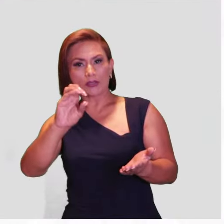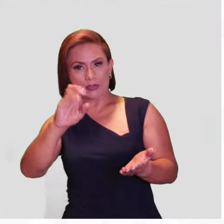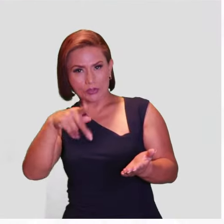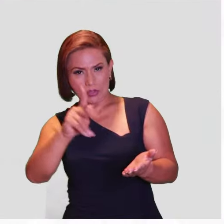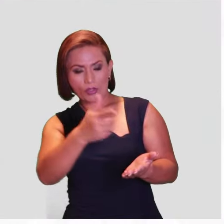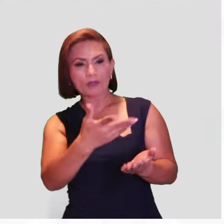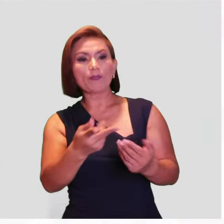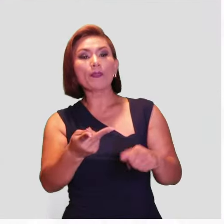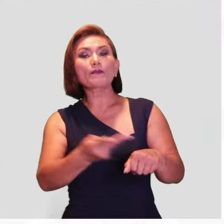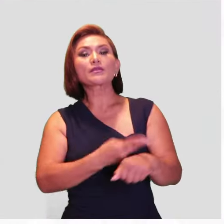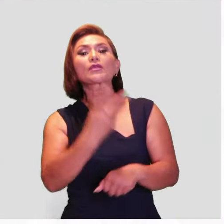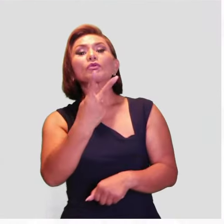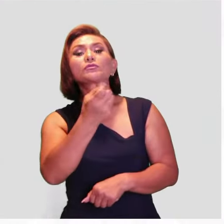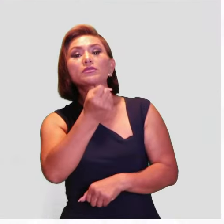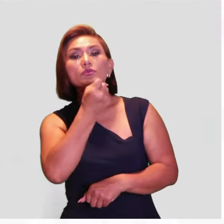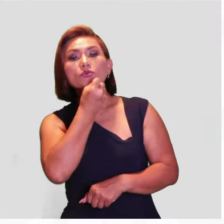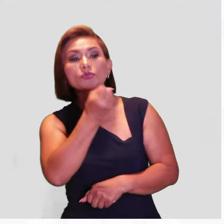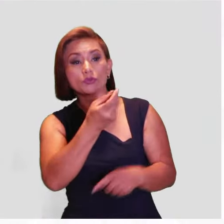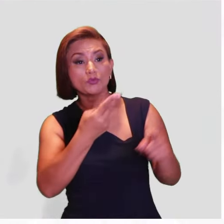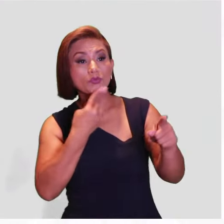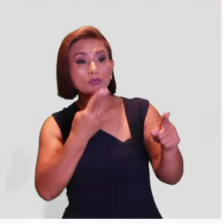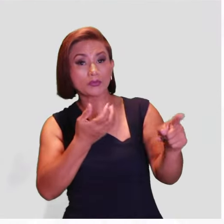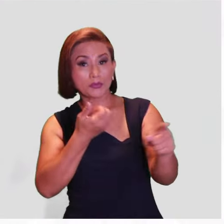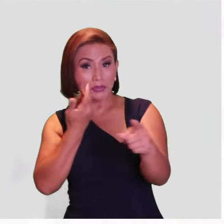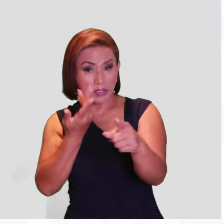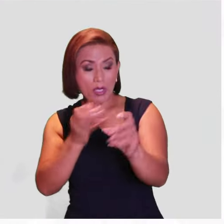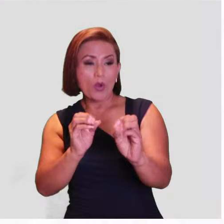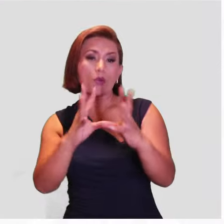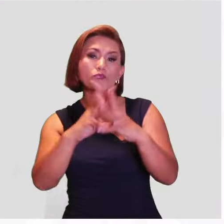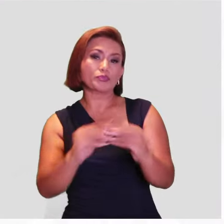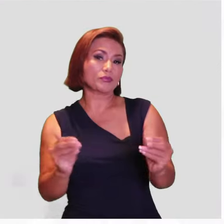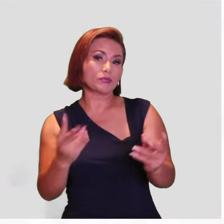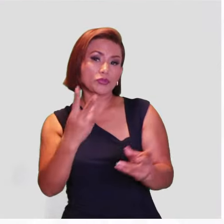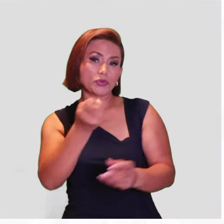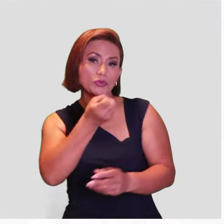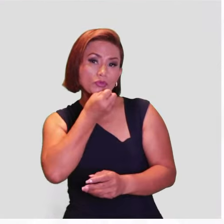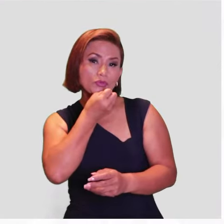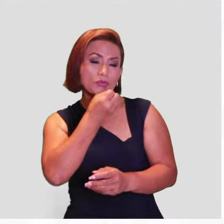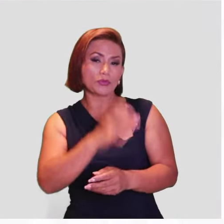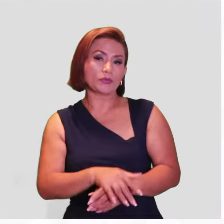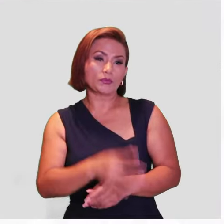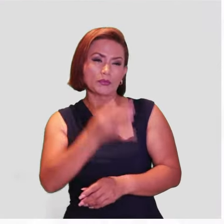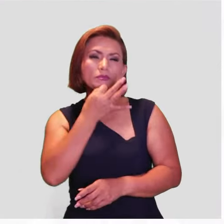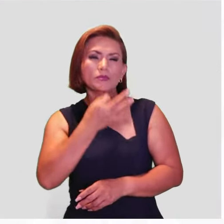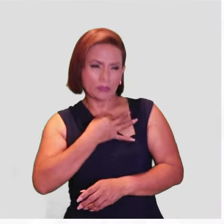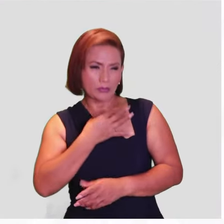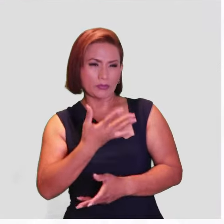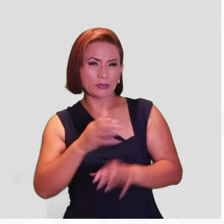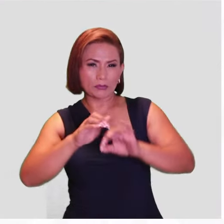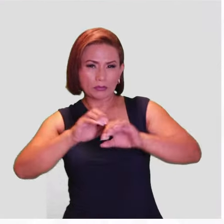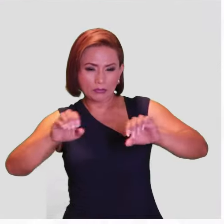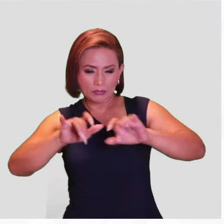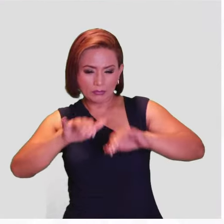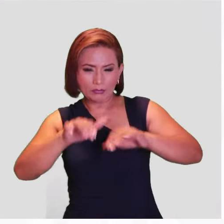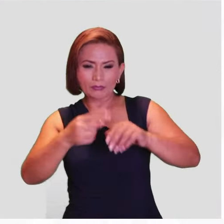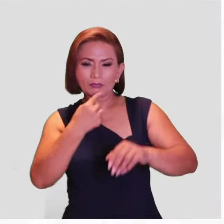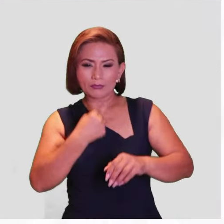su bolsa de tiempo. ¿Desea emplearlos o declina utilizarlos? Si nos puede informar a través del registro en el